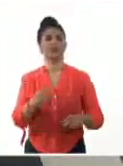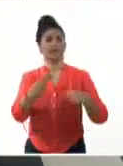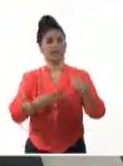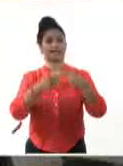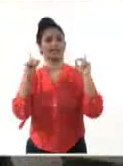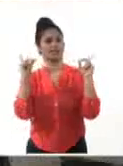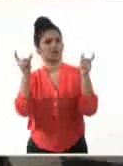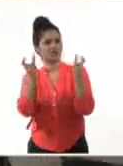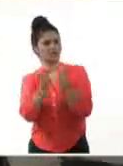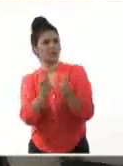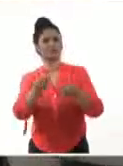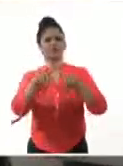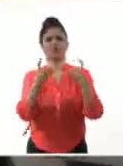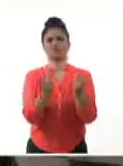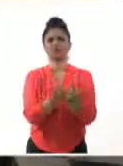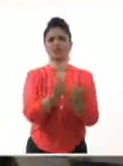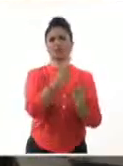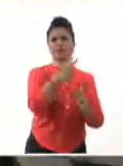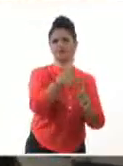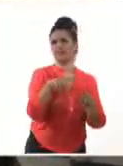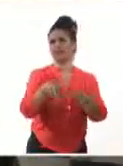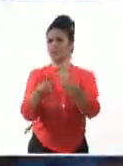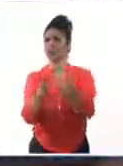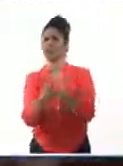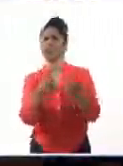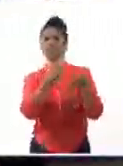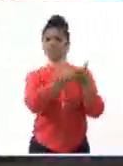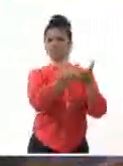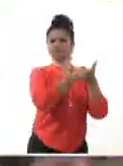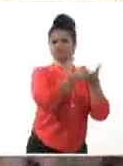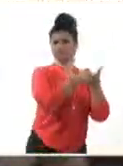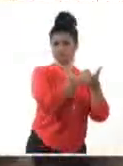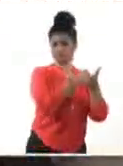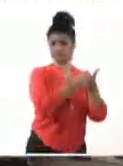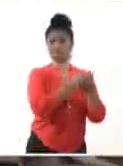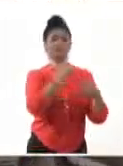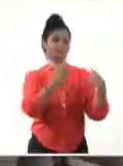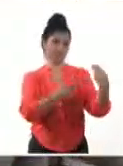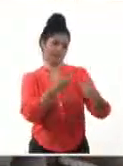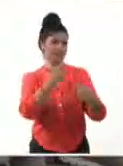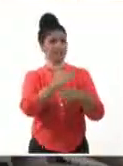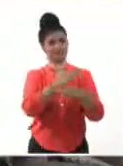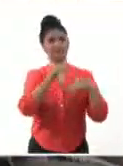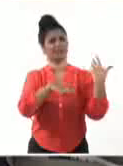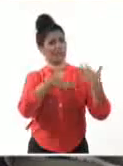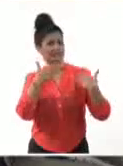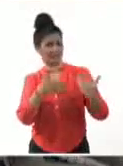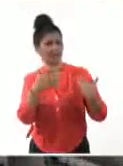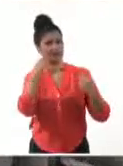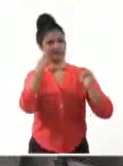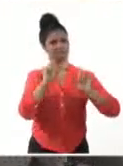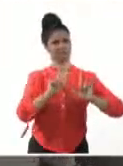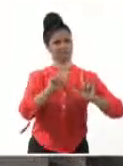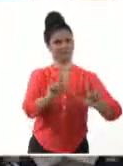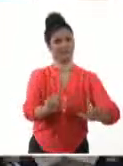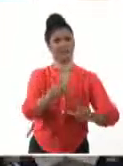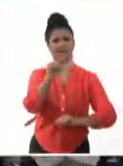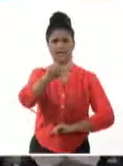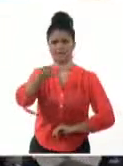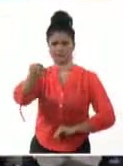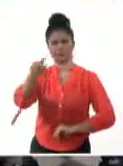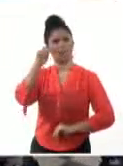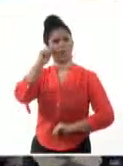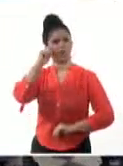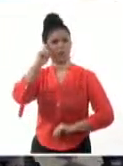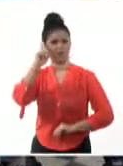asesor y el de las ciencias sociales, conducidos por las máximas autoridades gubernamentales y políticas de la provincia, en la búsqueda de alternativas